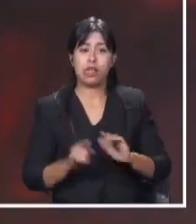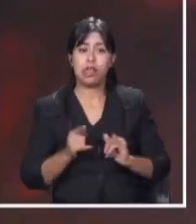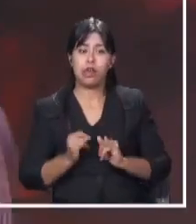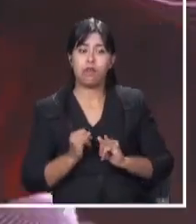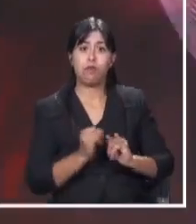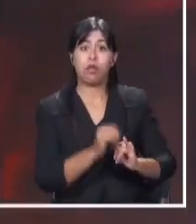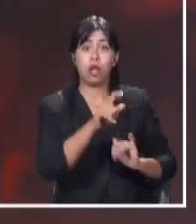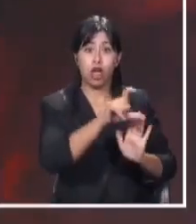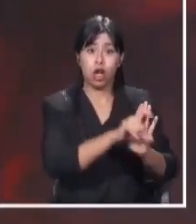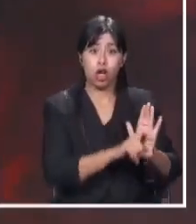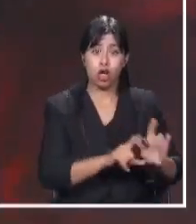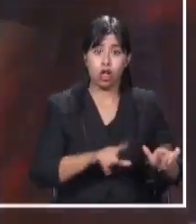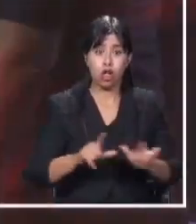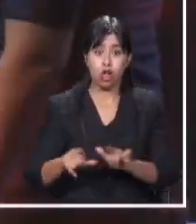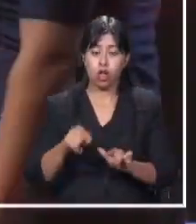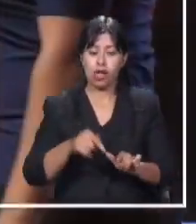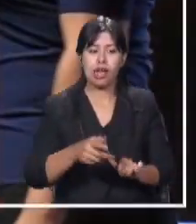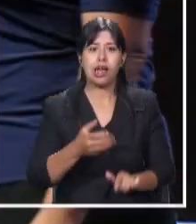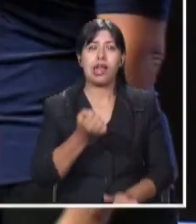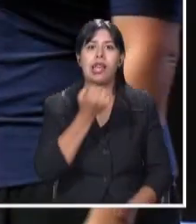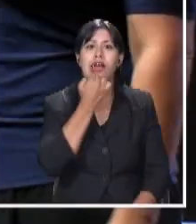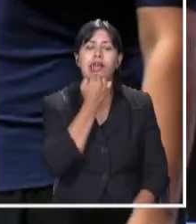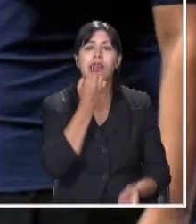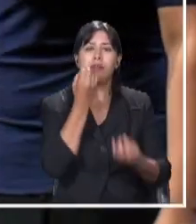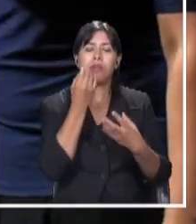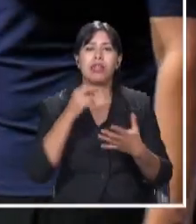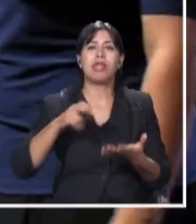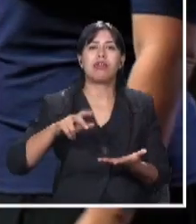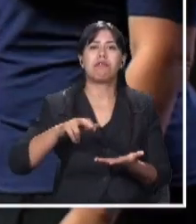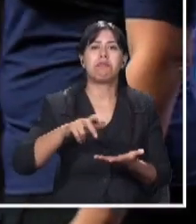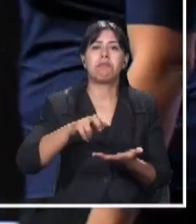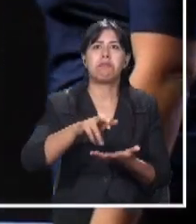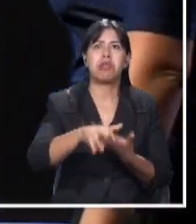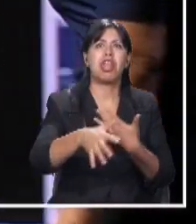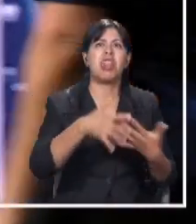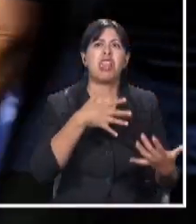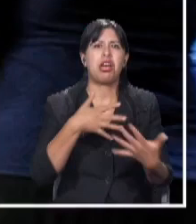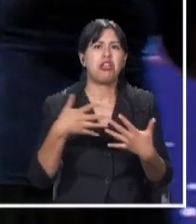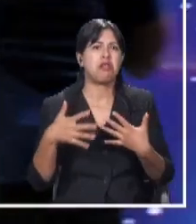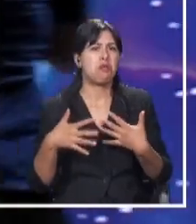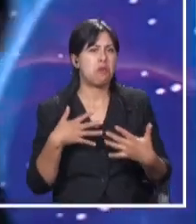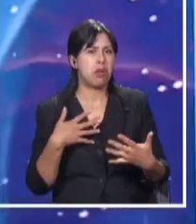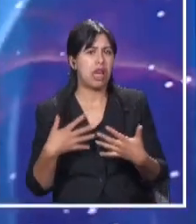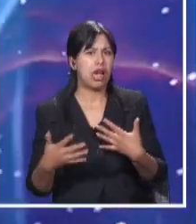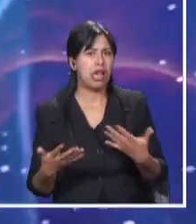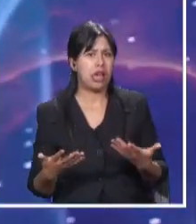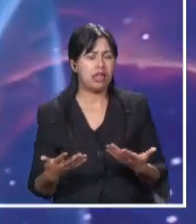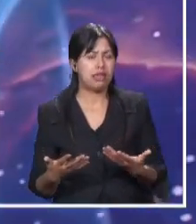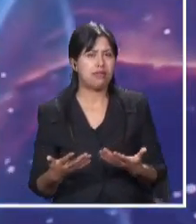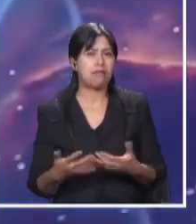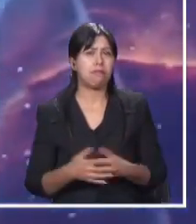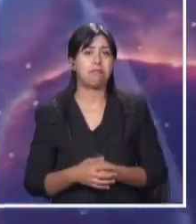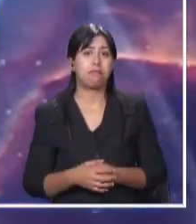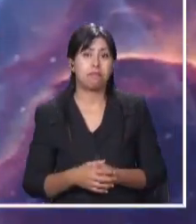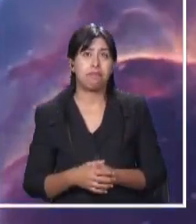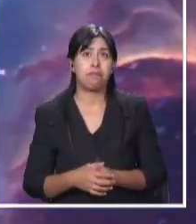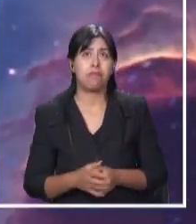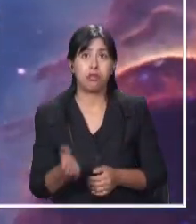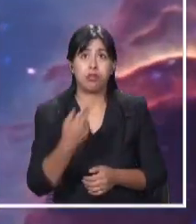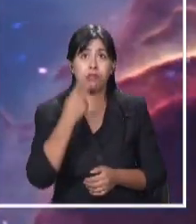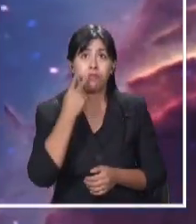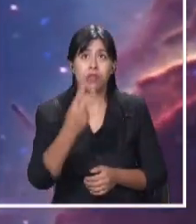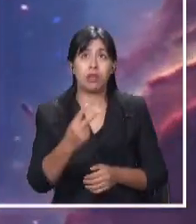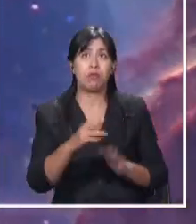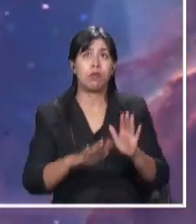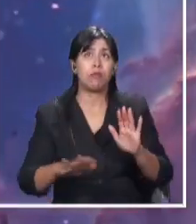algoritmo aprende a realizar caminatas que parecen bastante naturales. ¿Ya? Que parecen bastante naturalísticas, lo que vemos, por